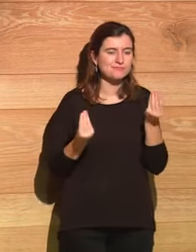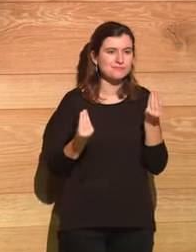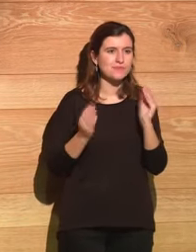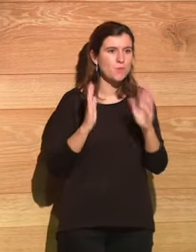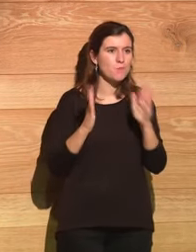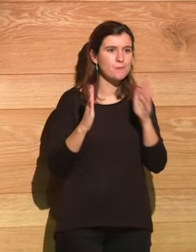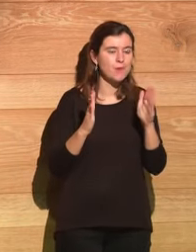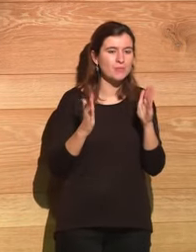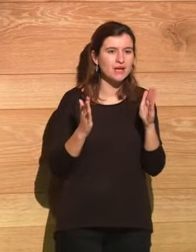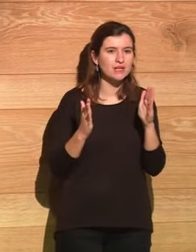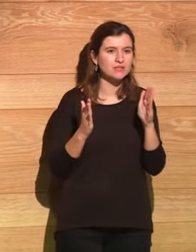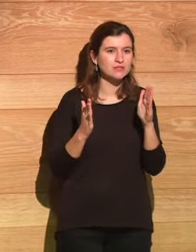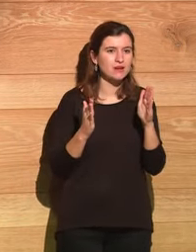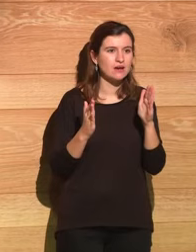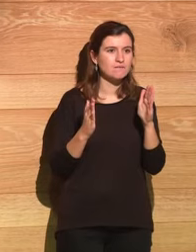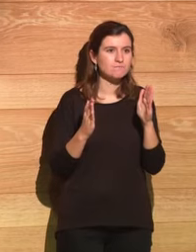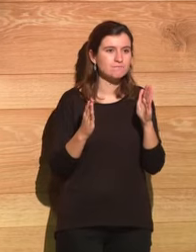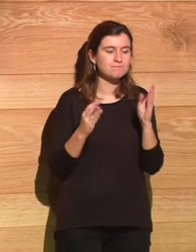un momento en el que